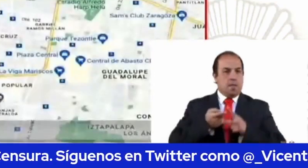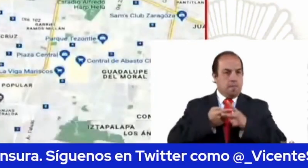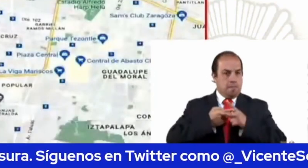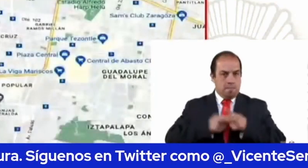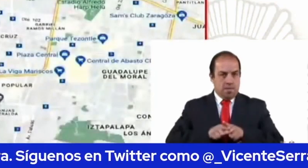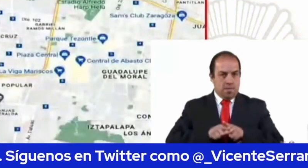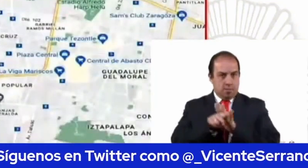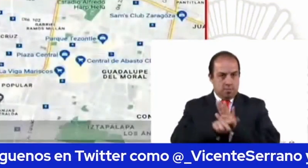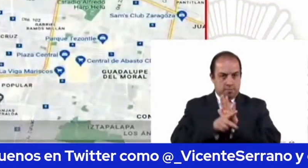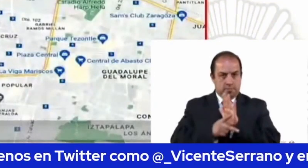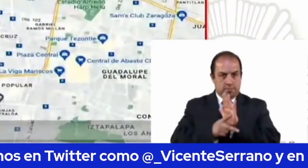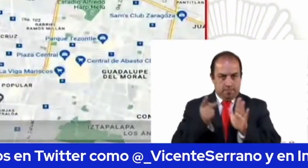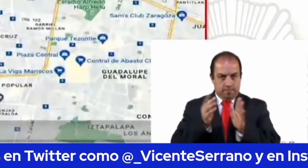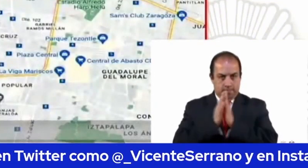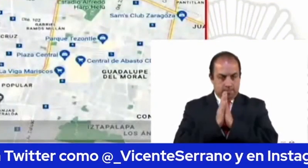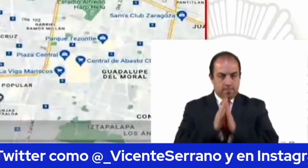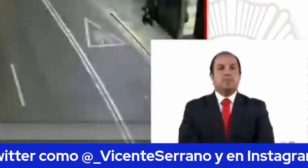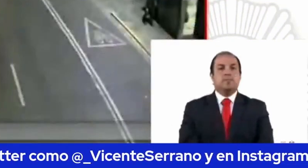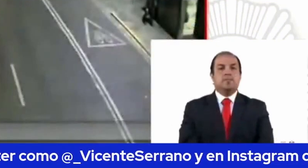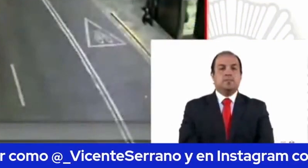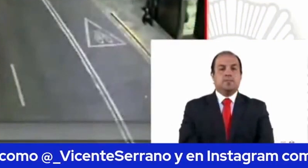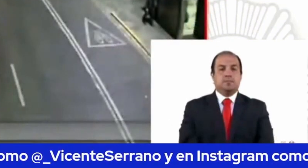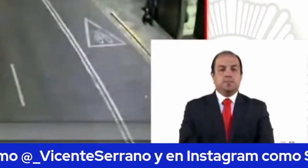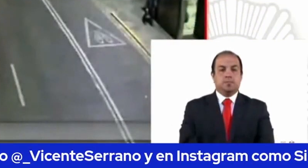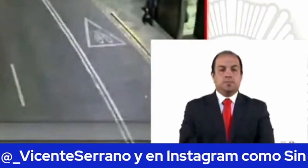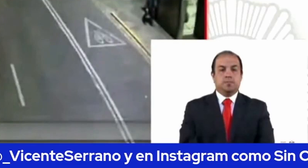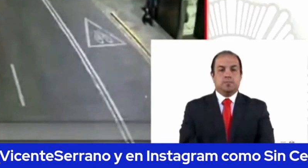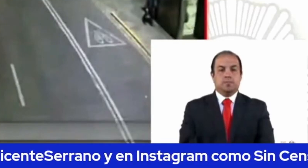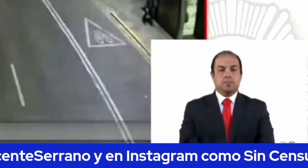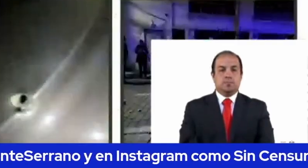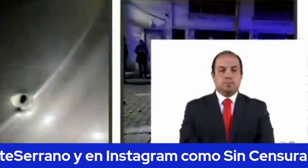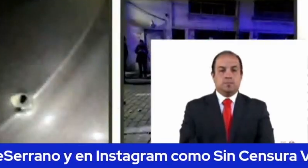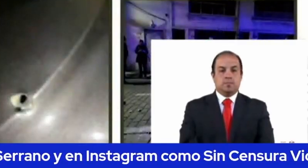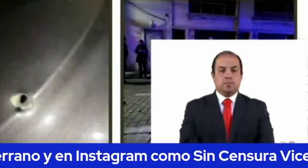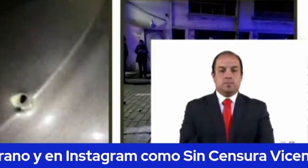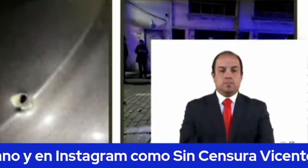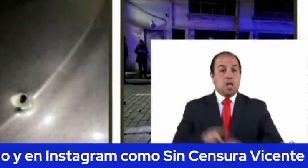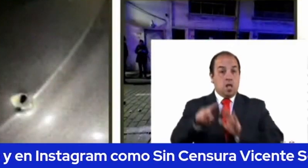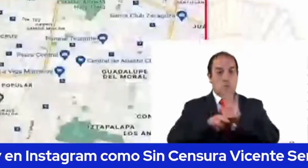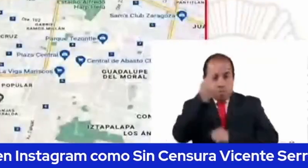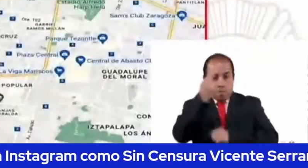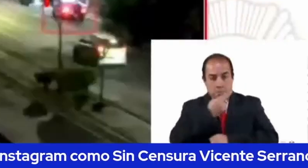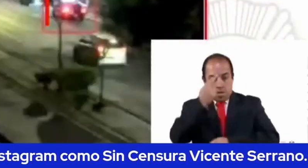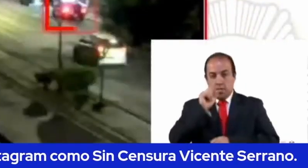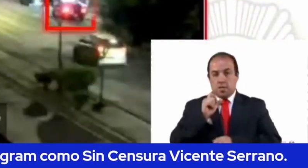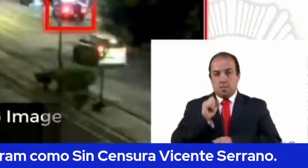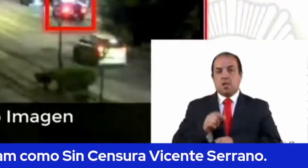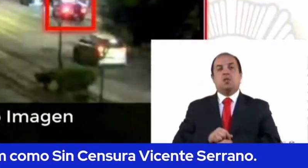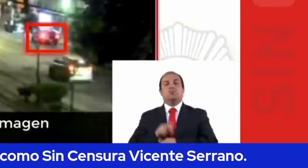Ciudad de México? ¿Quiénes son los carteles que controlan en esta ciudad este tipo de crimen? Y sobre todo,